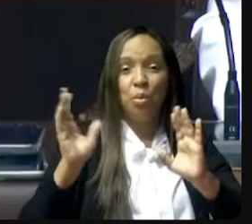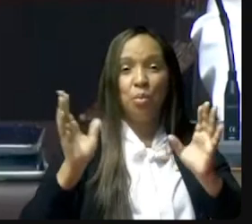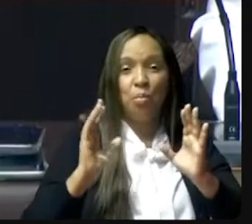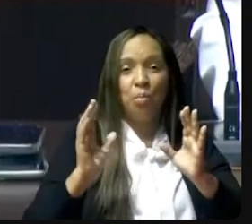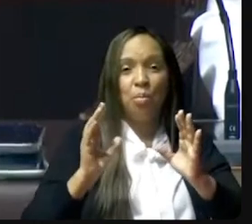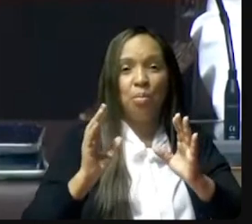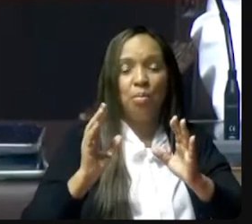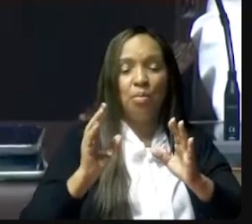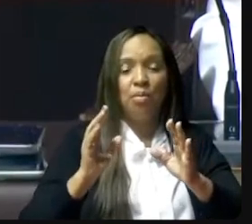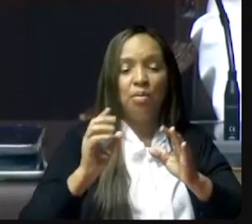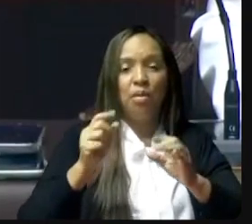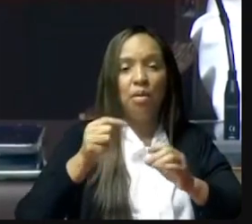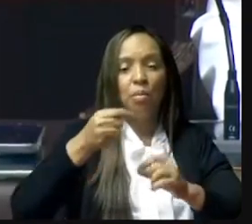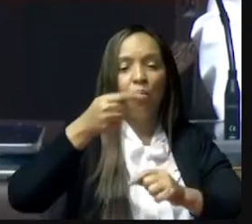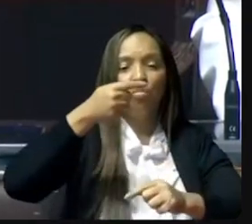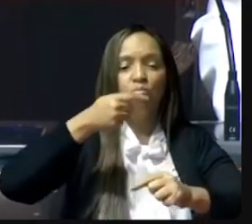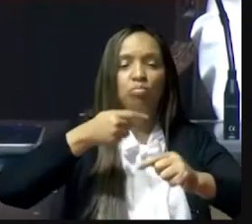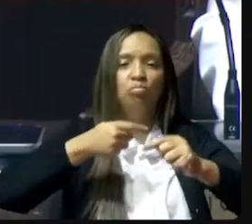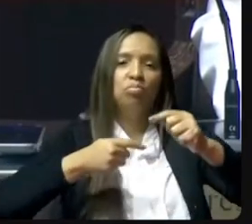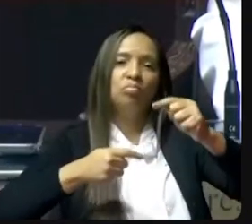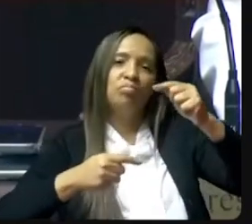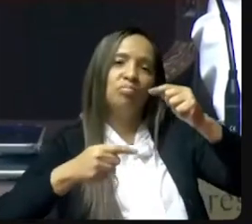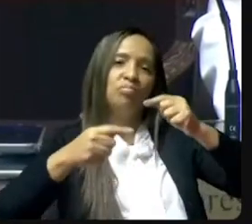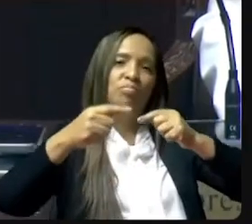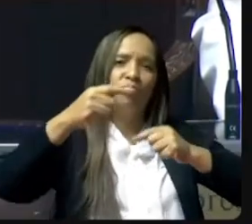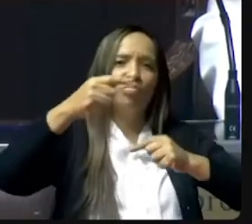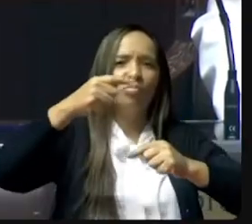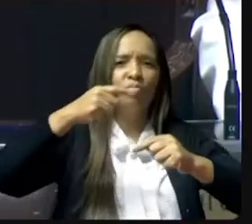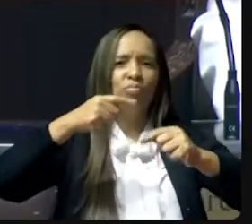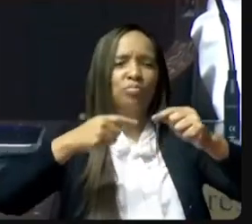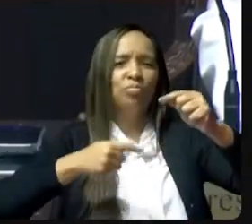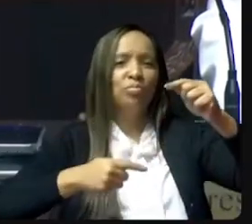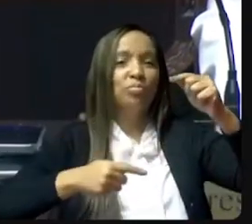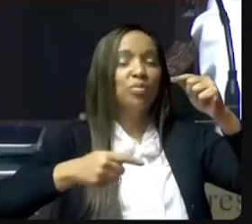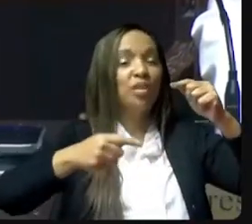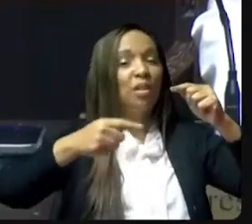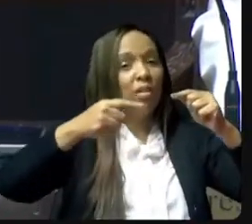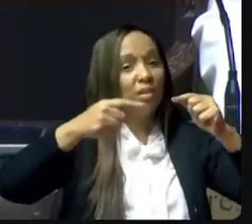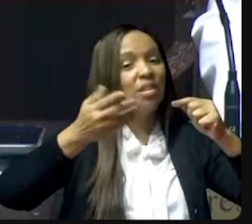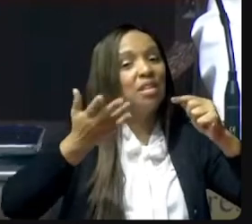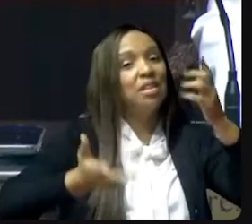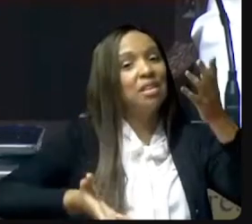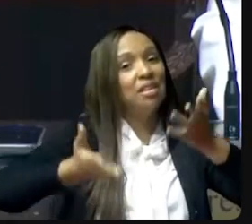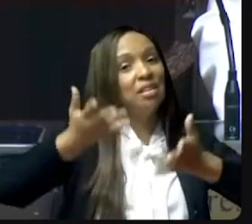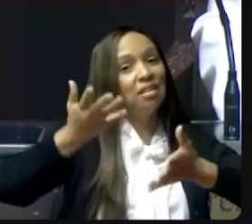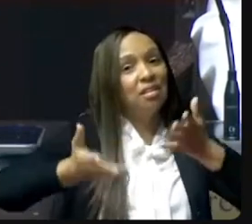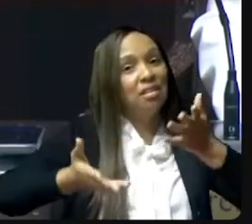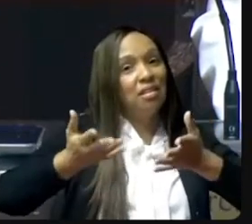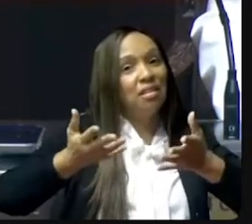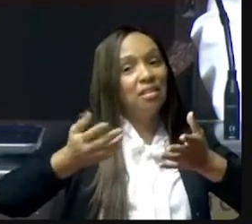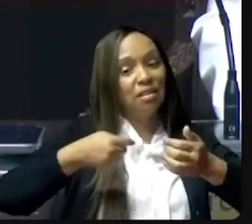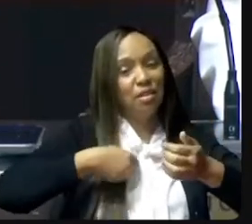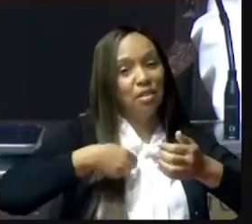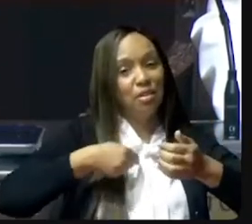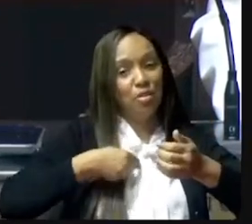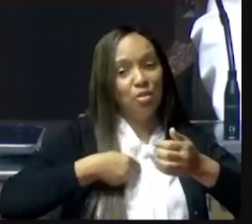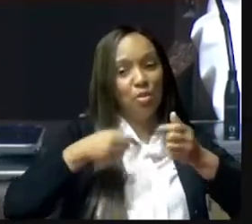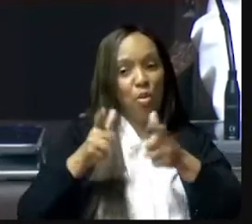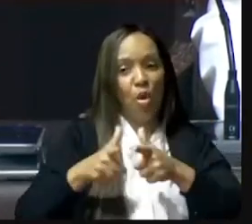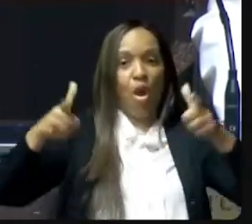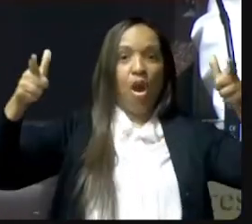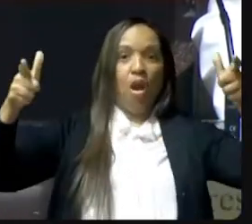puedes ser pequeño mañana qué significa eso ten cuidado cuando vaya subiendo la